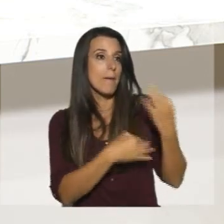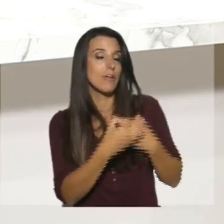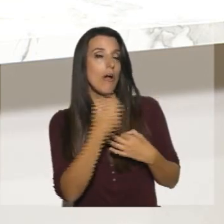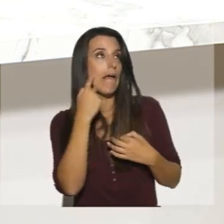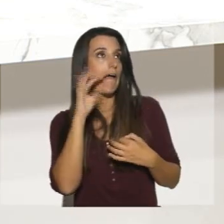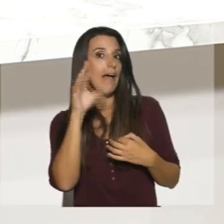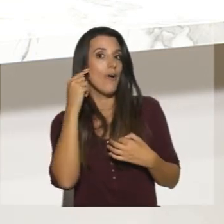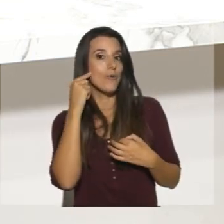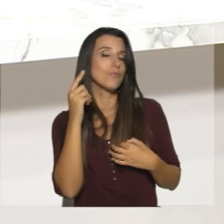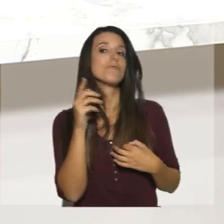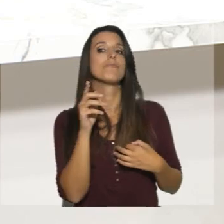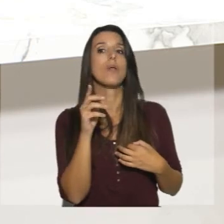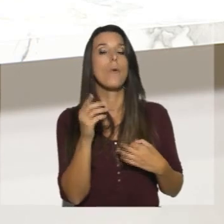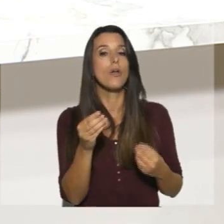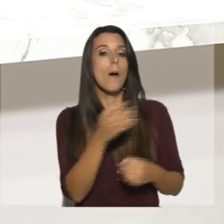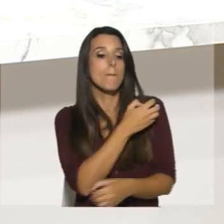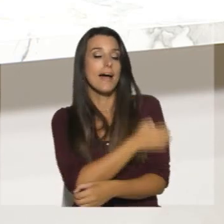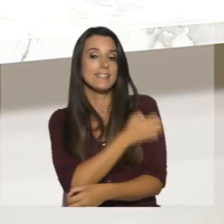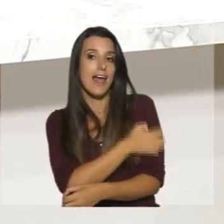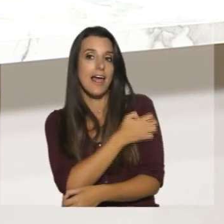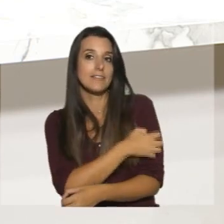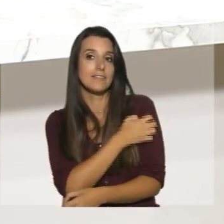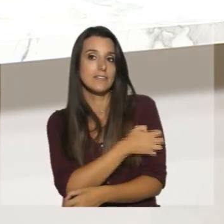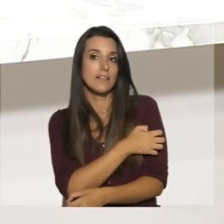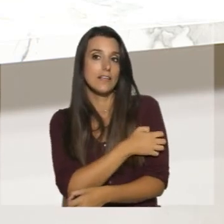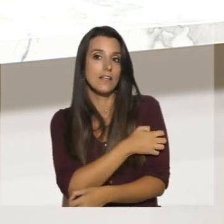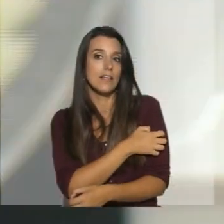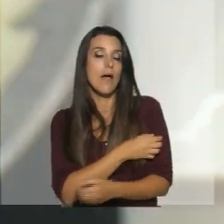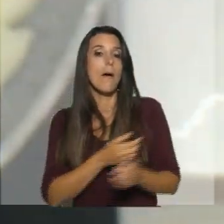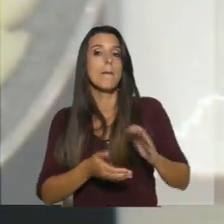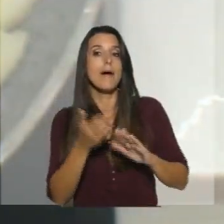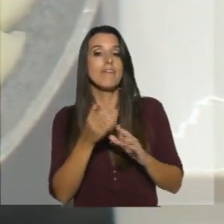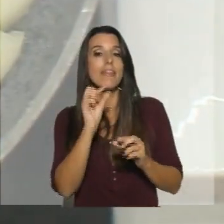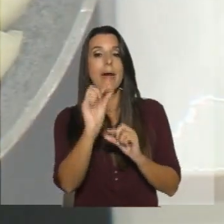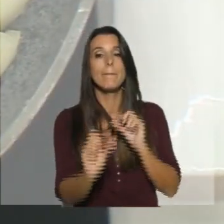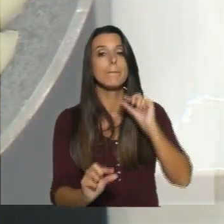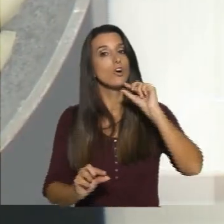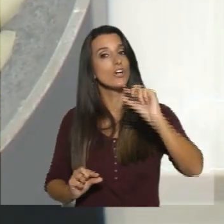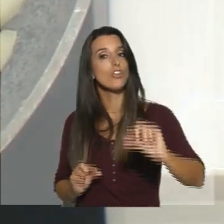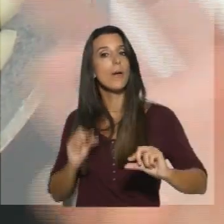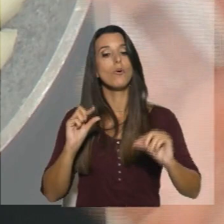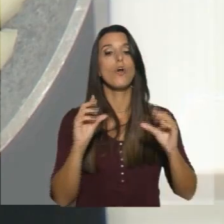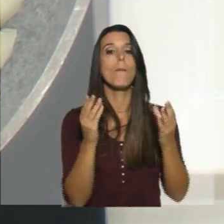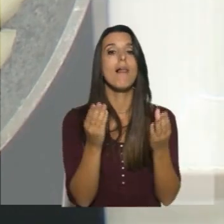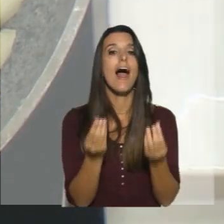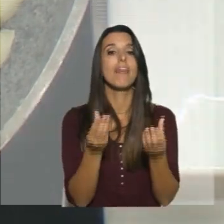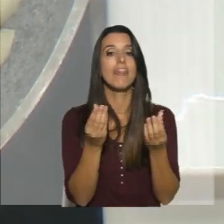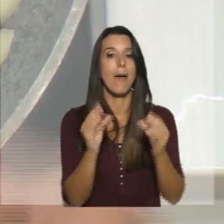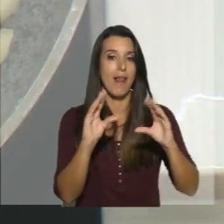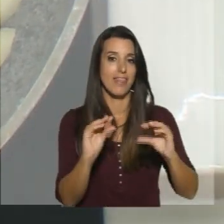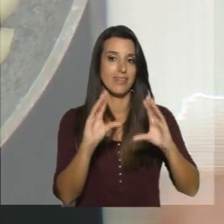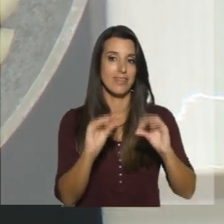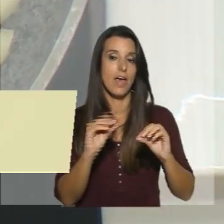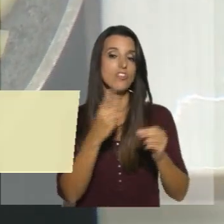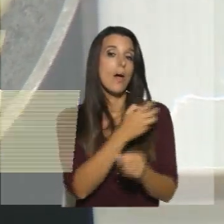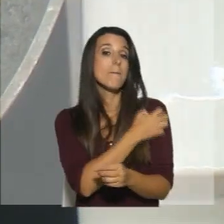nada. Mira, acá tenemos las manzanitas que van a ir, de a poquito se van a ir ablandando y que va a estar bueno. Vos usaste manzana verde,